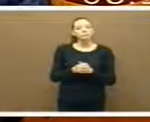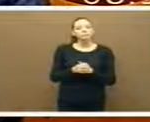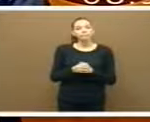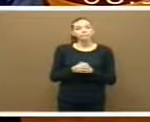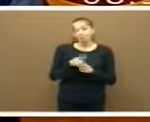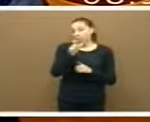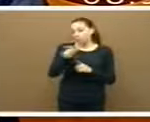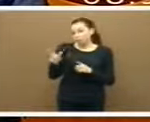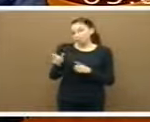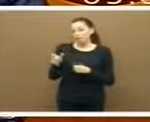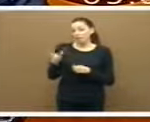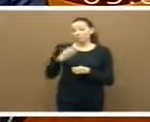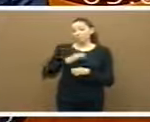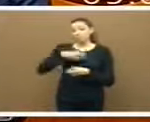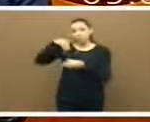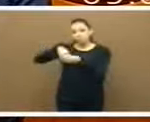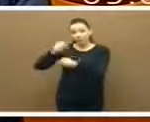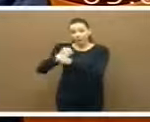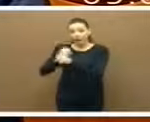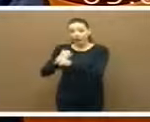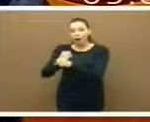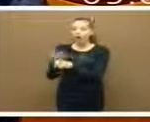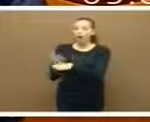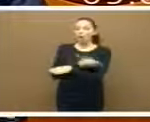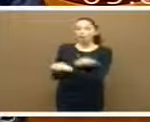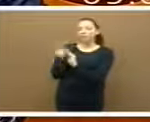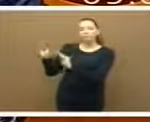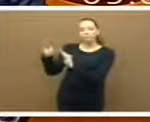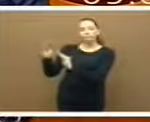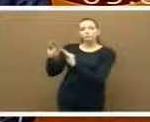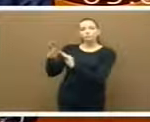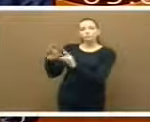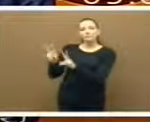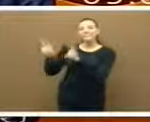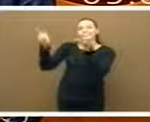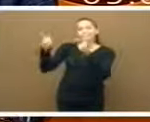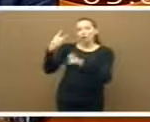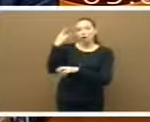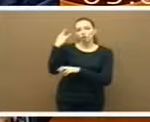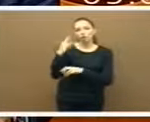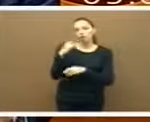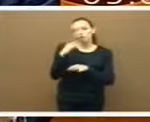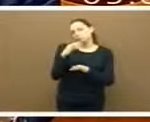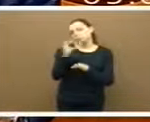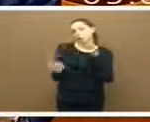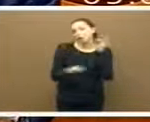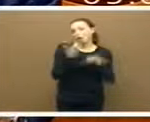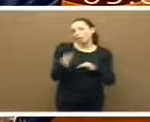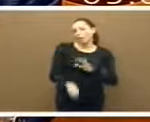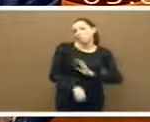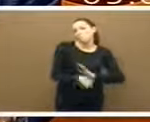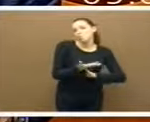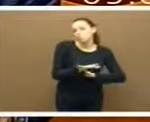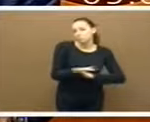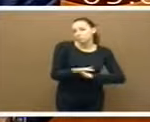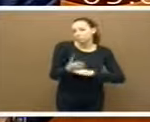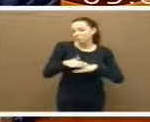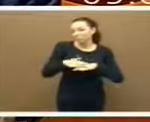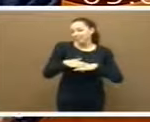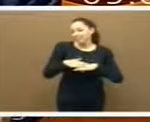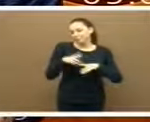dependiente de los ayuntamientos algún tipo de formación para la organización de este tipo de festejos de la manera más